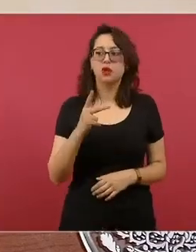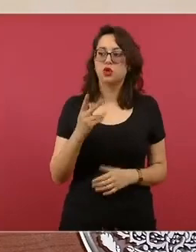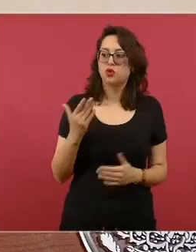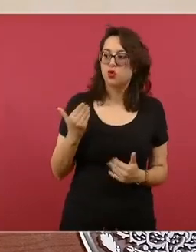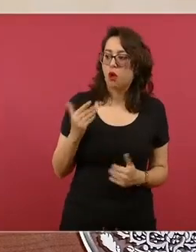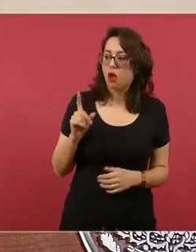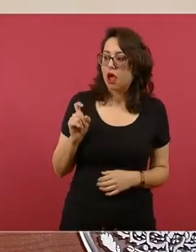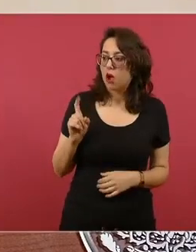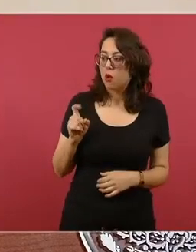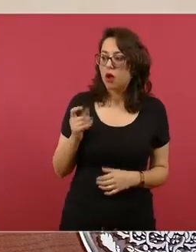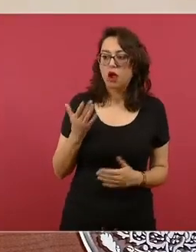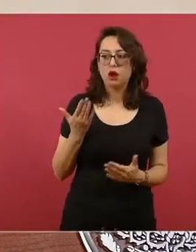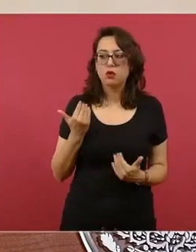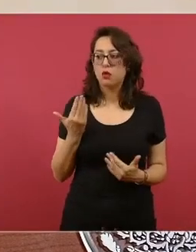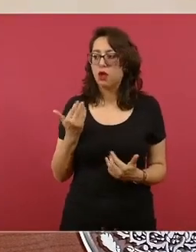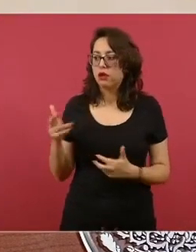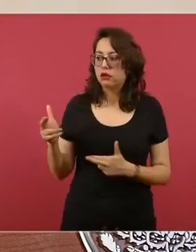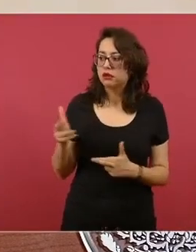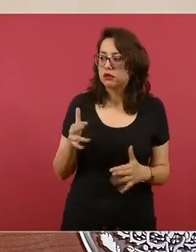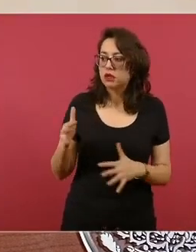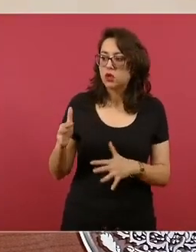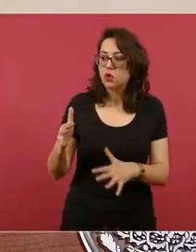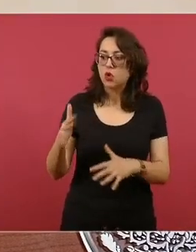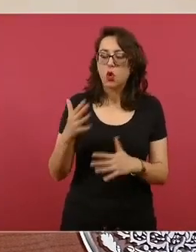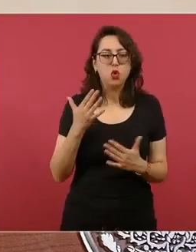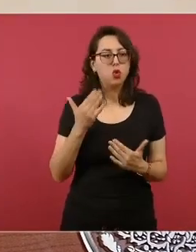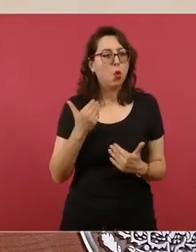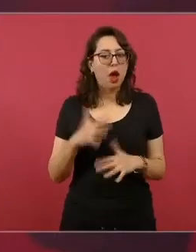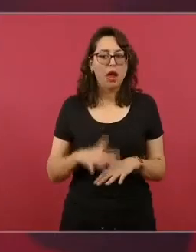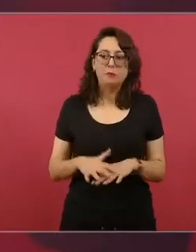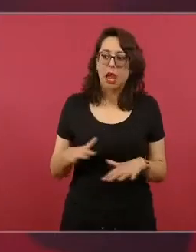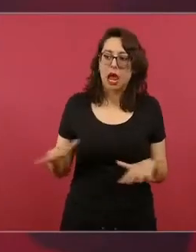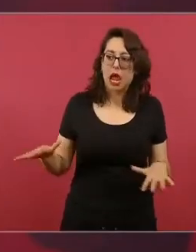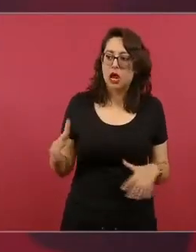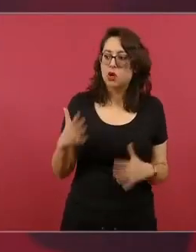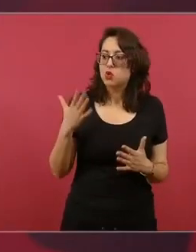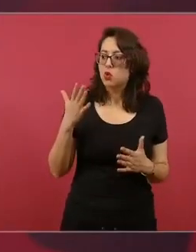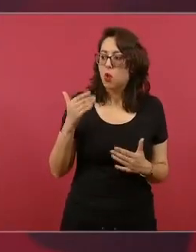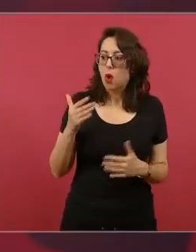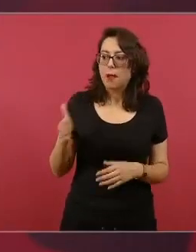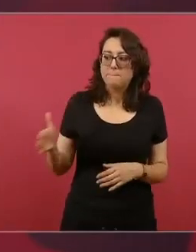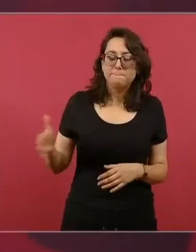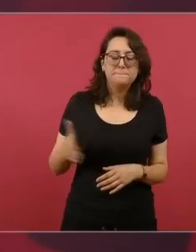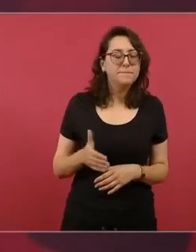ni hay lagunas, ni hay mares, ni hay peces.